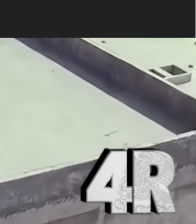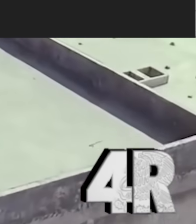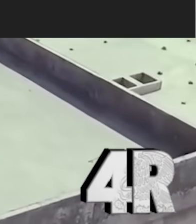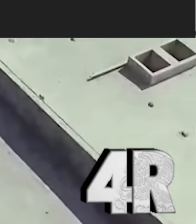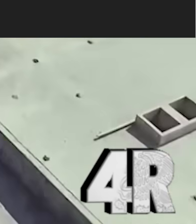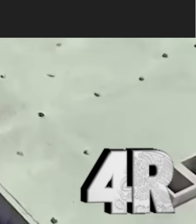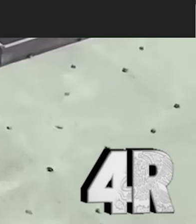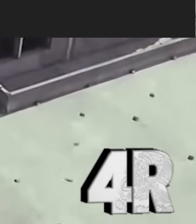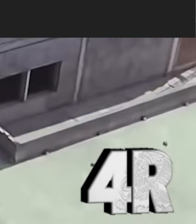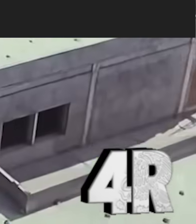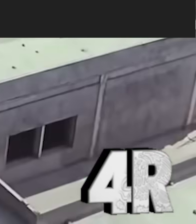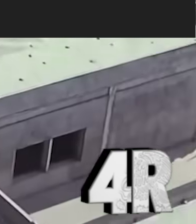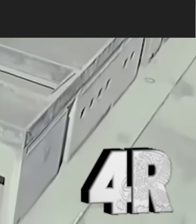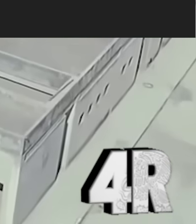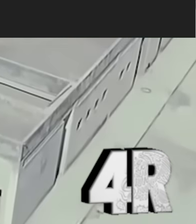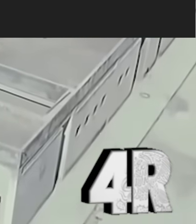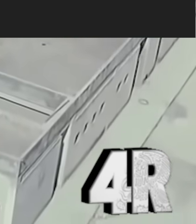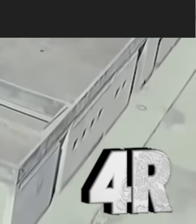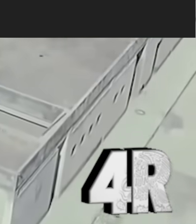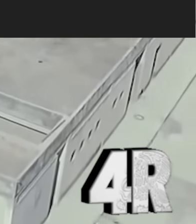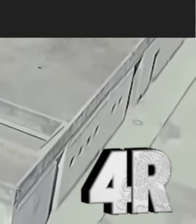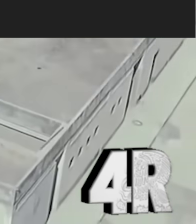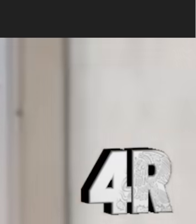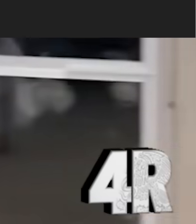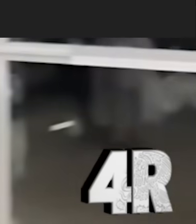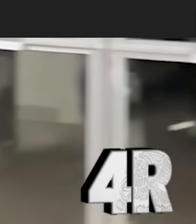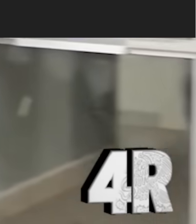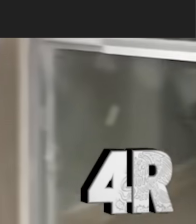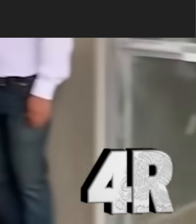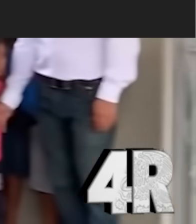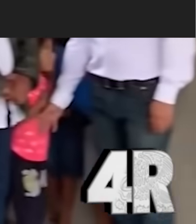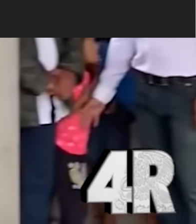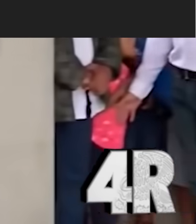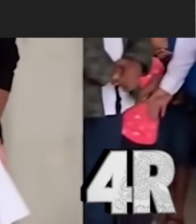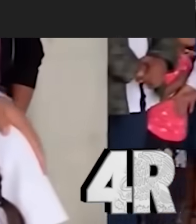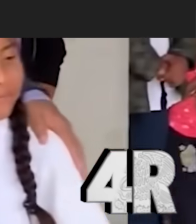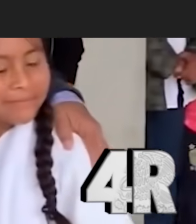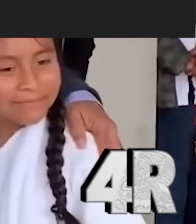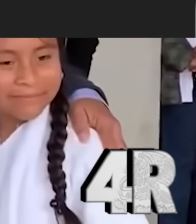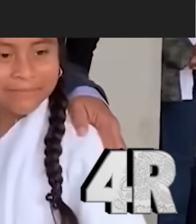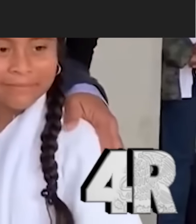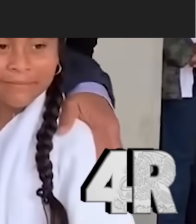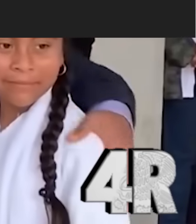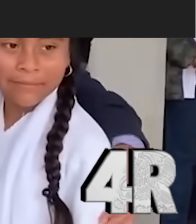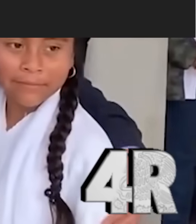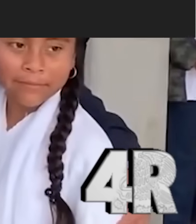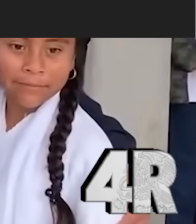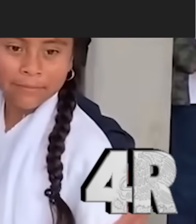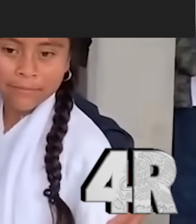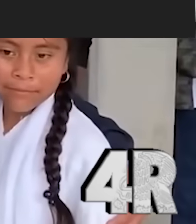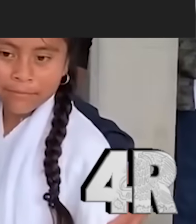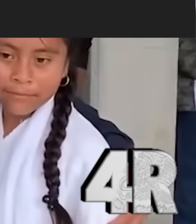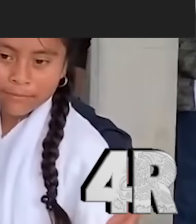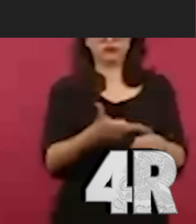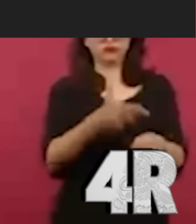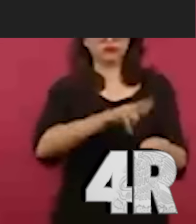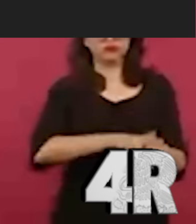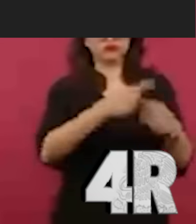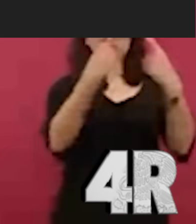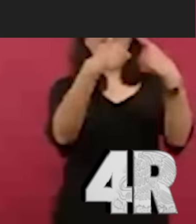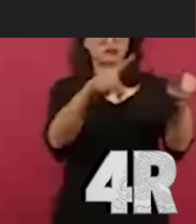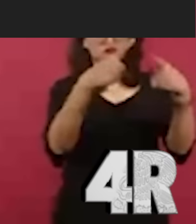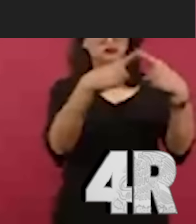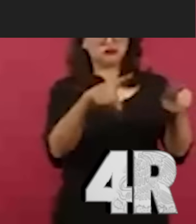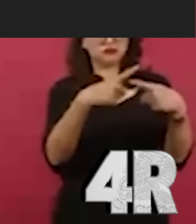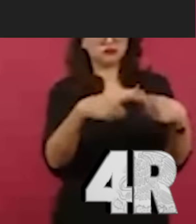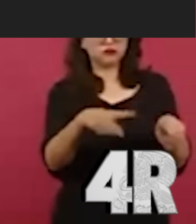partes, por ejemplo, en las ambulancias y camillas que estaban contratadas a empresas vinculadas con servidores públicos o